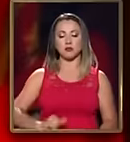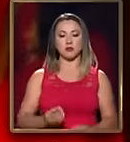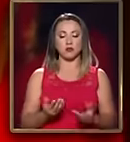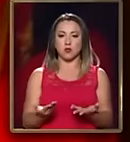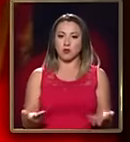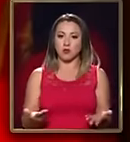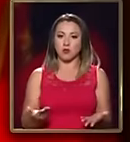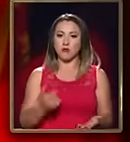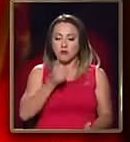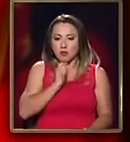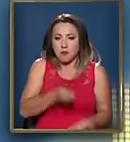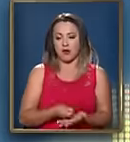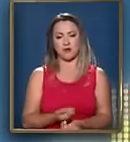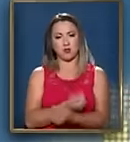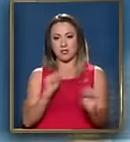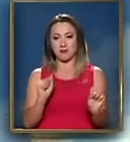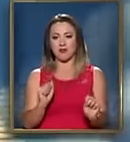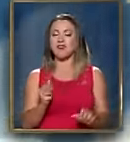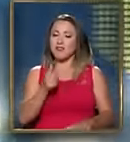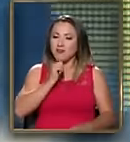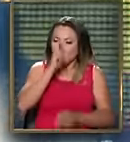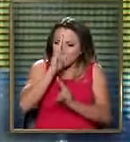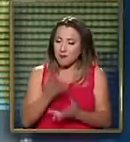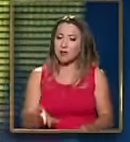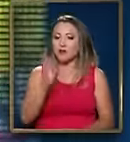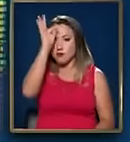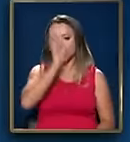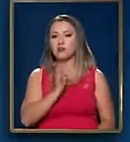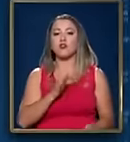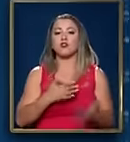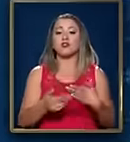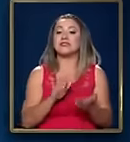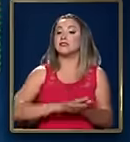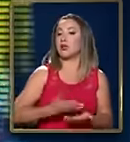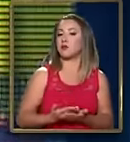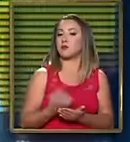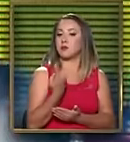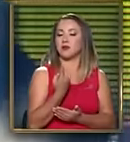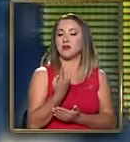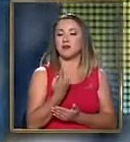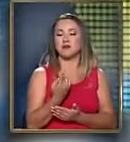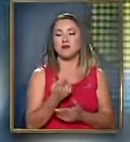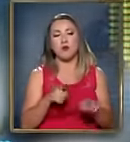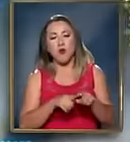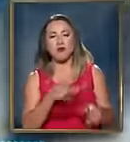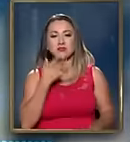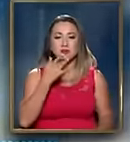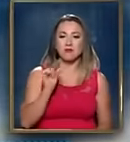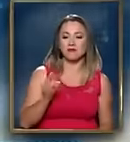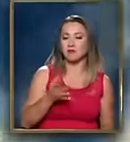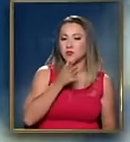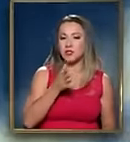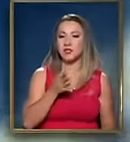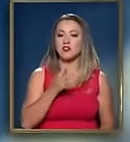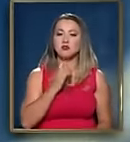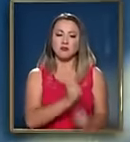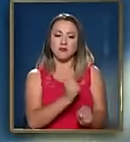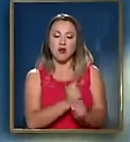Ahora, el respeto que debe existir también hacia los funcionarios de la salud, por muy mínima que pareciera su